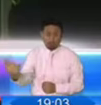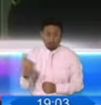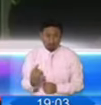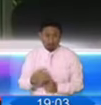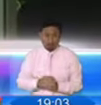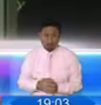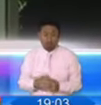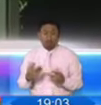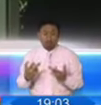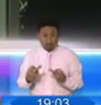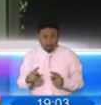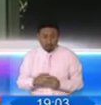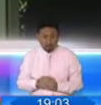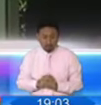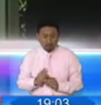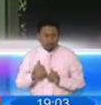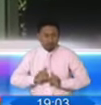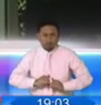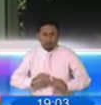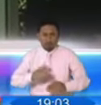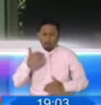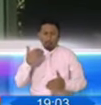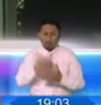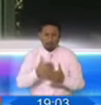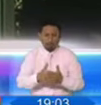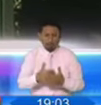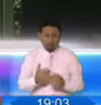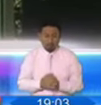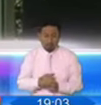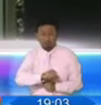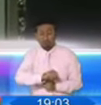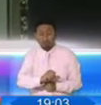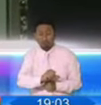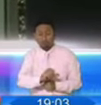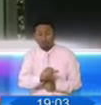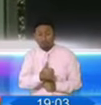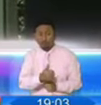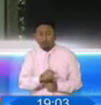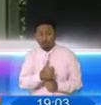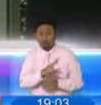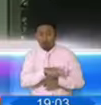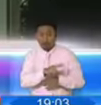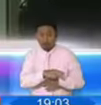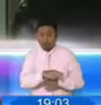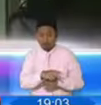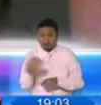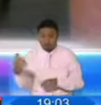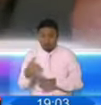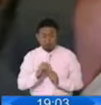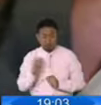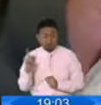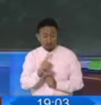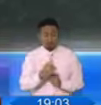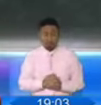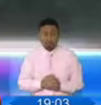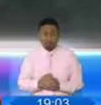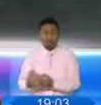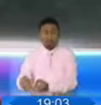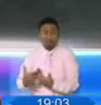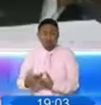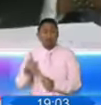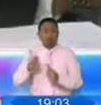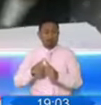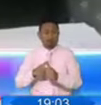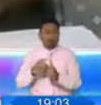además ha continuado acudiendo a los llamados que le han hecho los otros fiscales de las otras investigaciones. Que la información debe ser